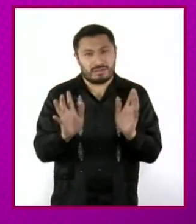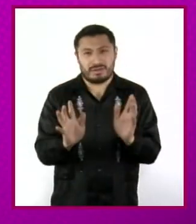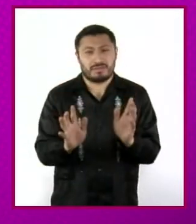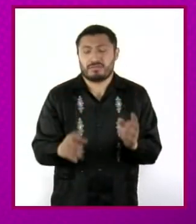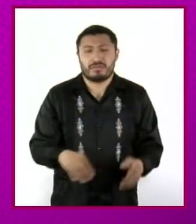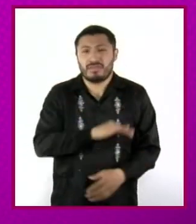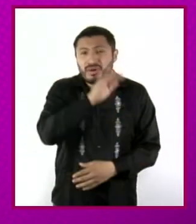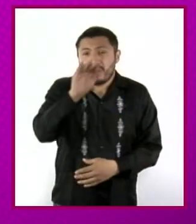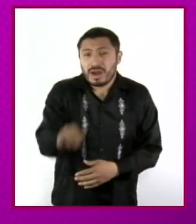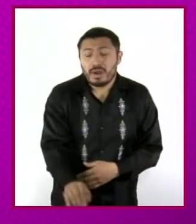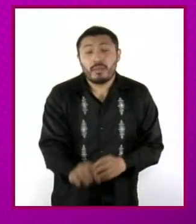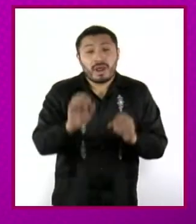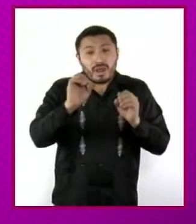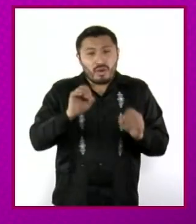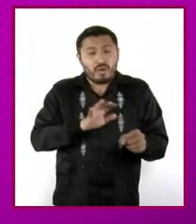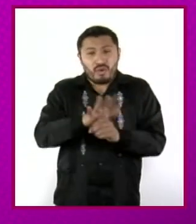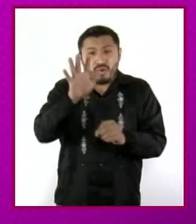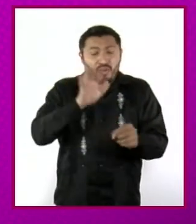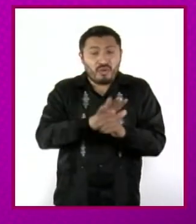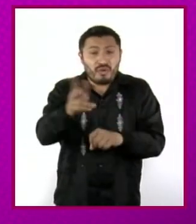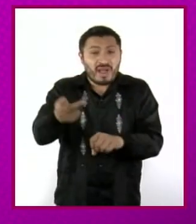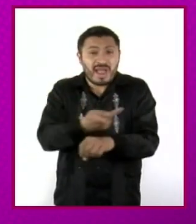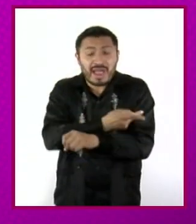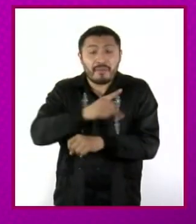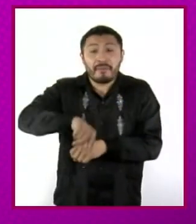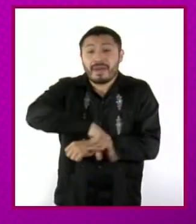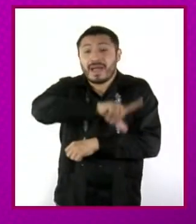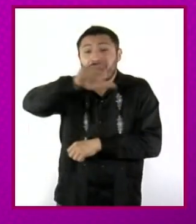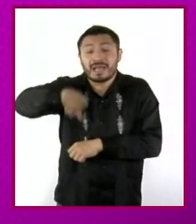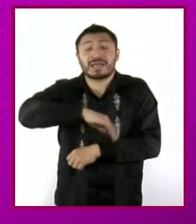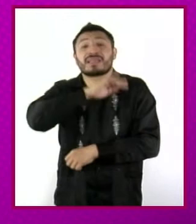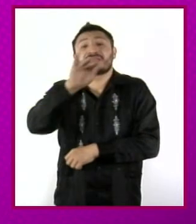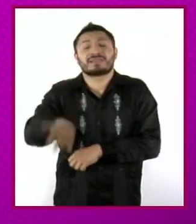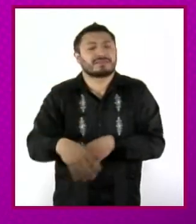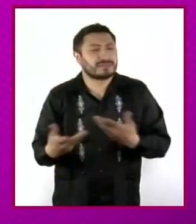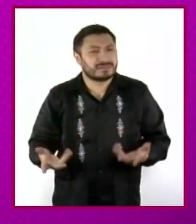la muerte y lo que nos ofrece la muerte después de esta vida.